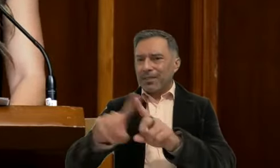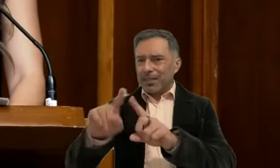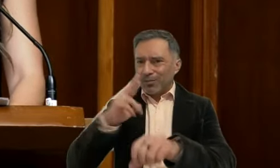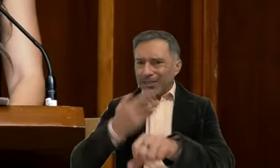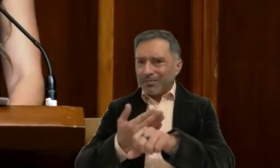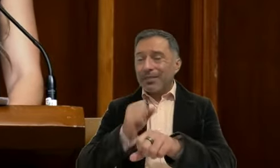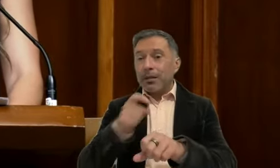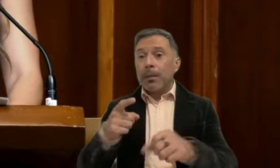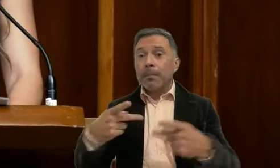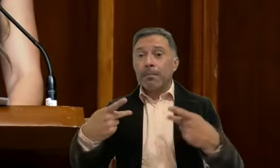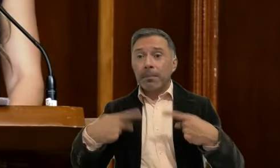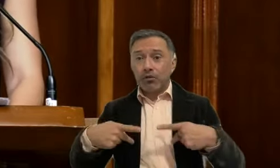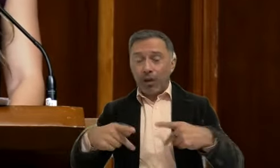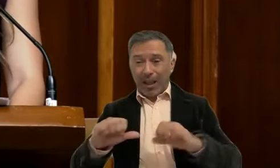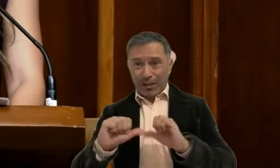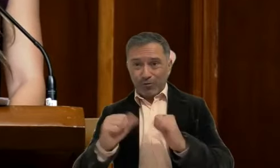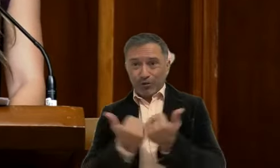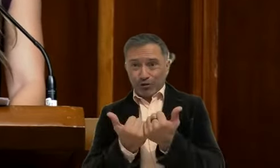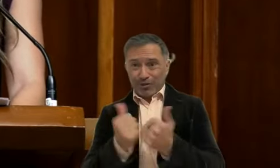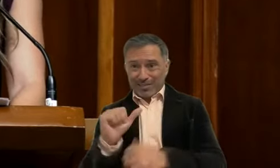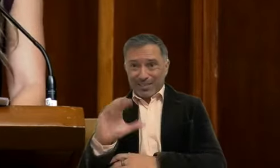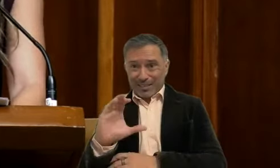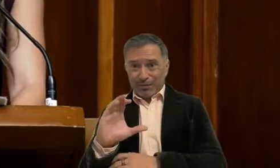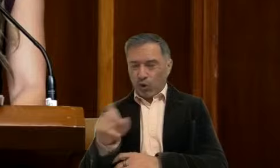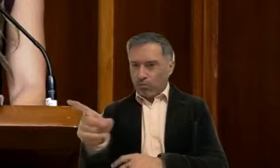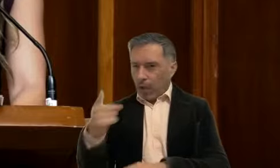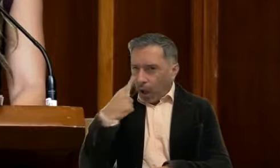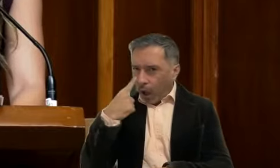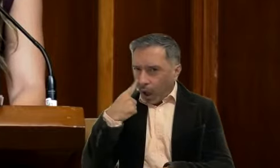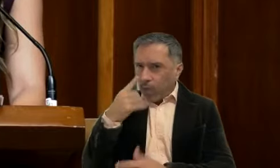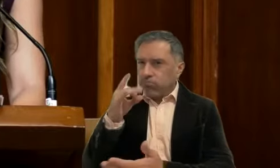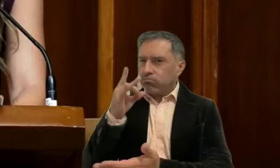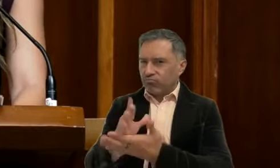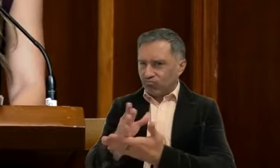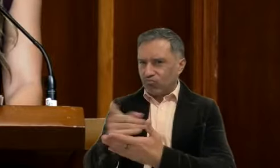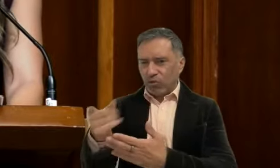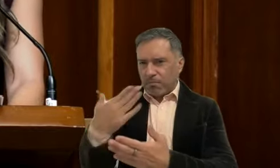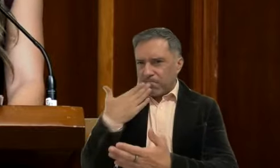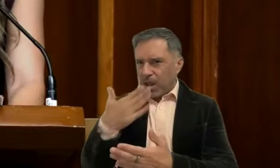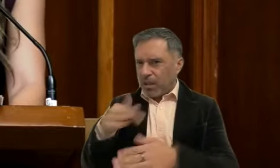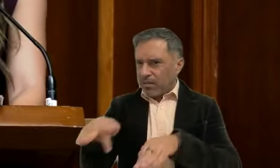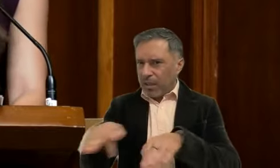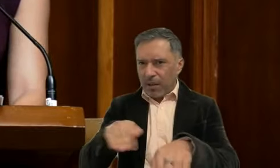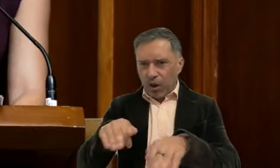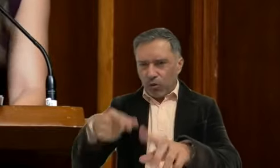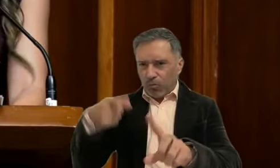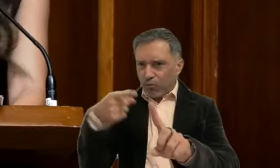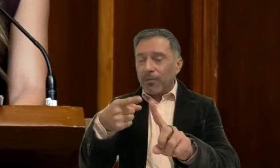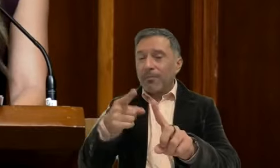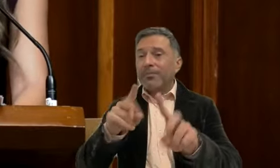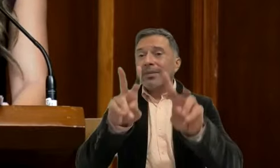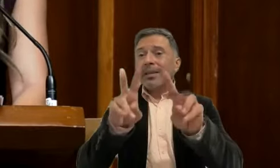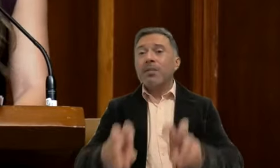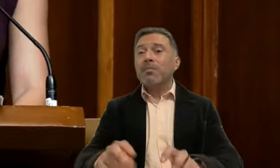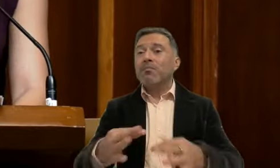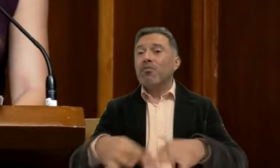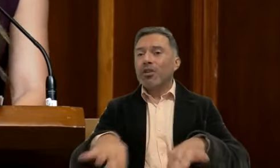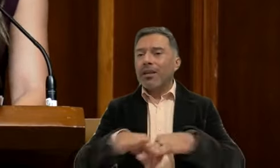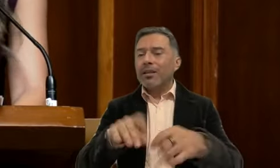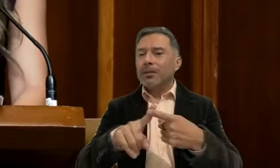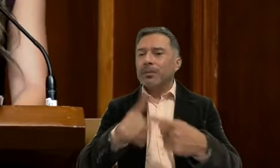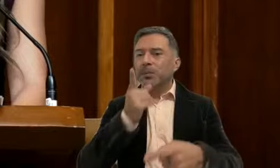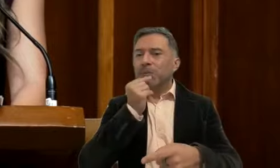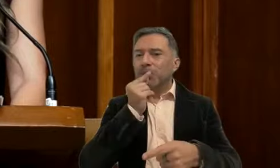civil, ha sido su marca personal para alcanzar resultados concretos en áreas claves como la seguridad,